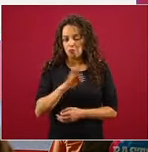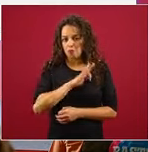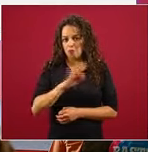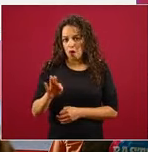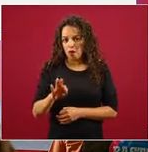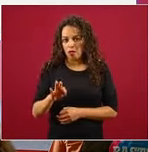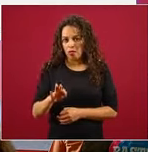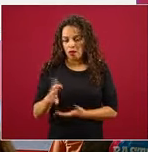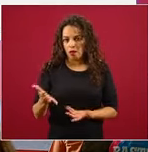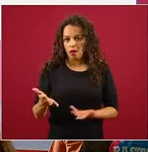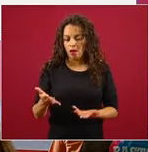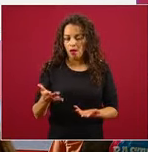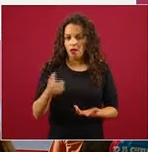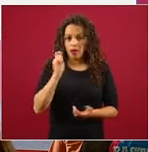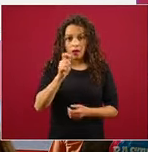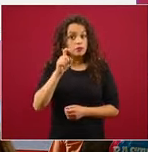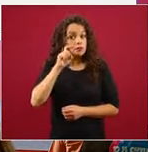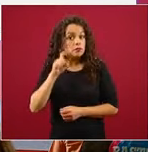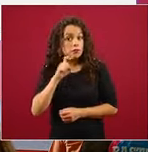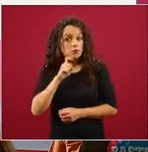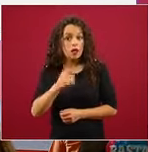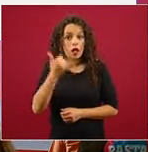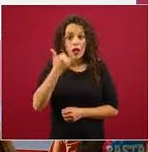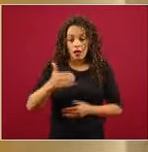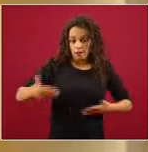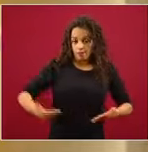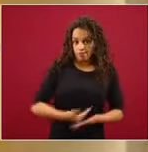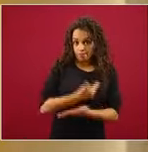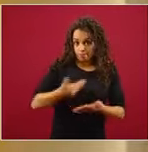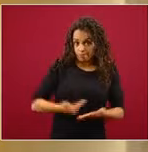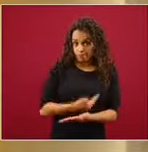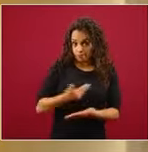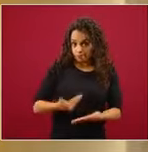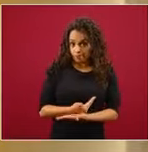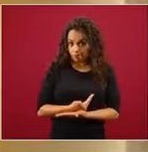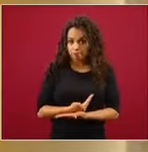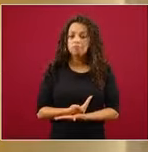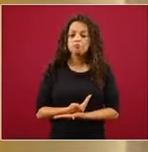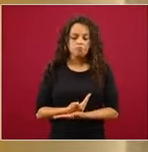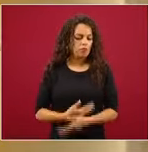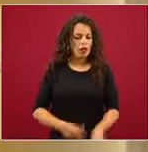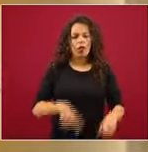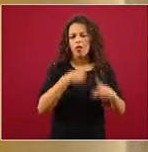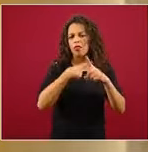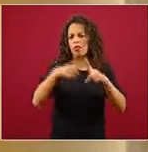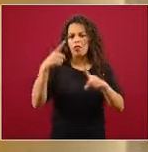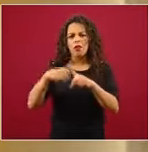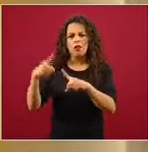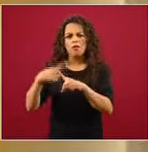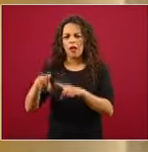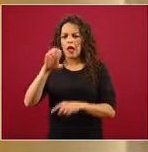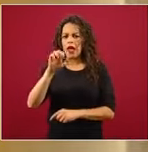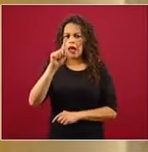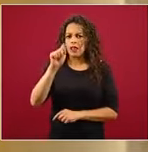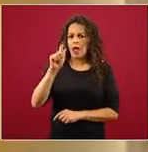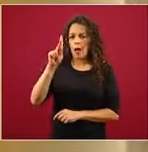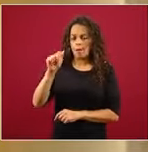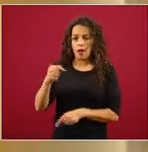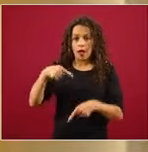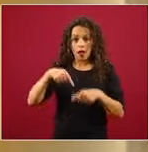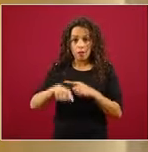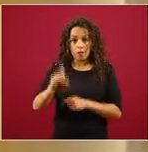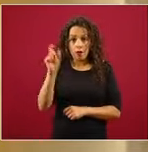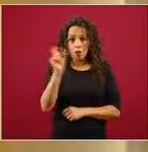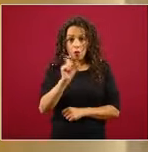reproductiva, y realmente esta pregunta se responde en todas las etapas de la vida a partir de la adolescencia. Todos los